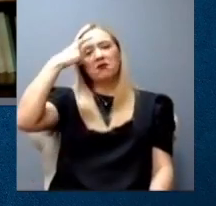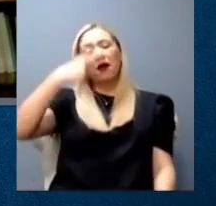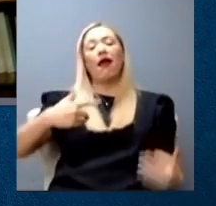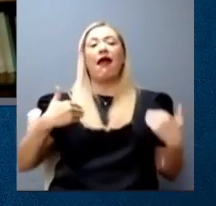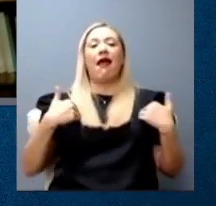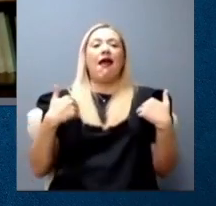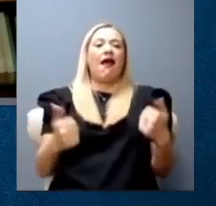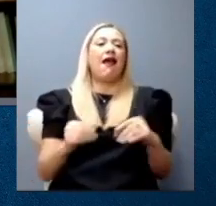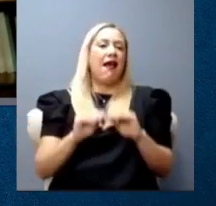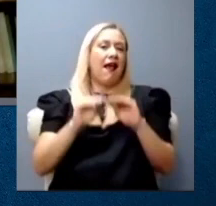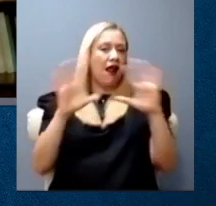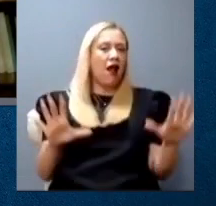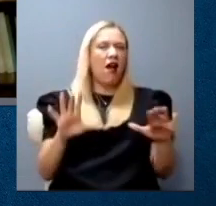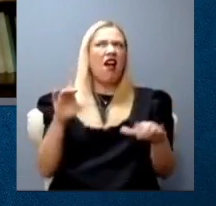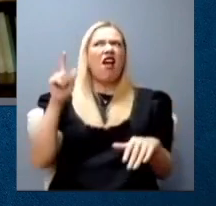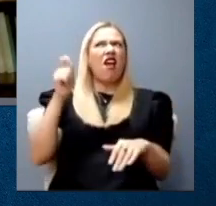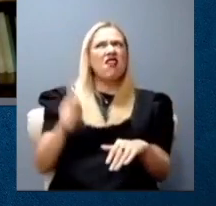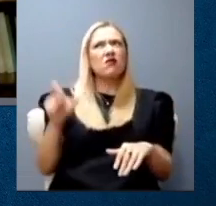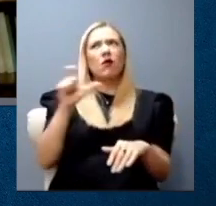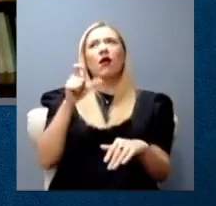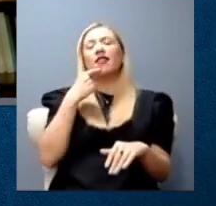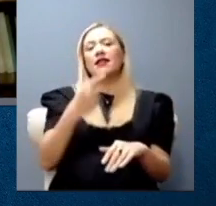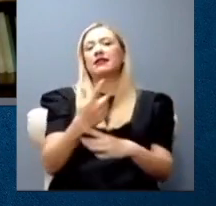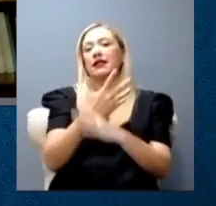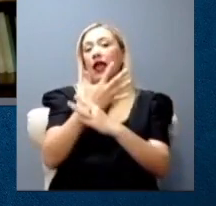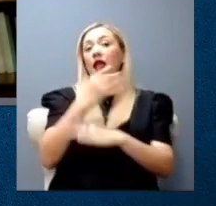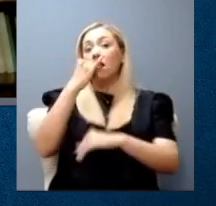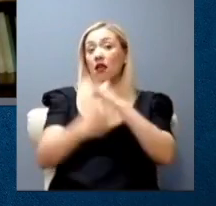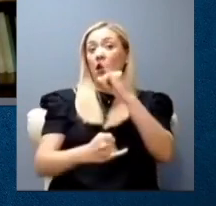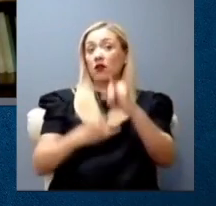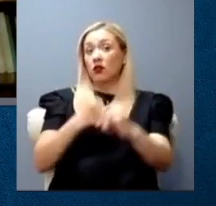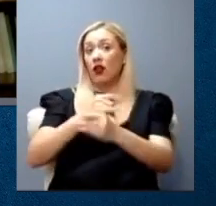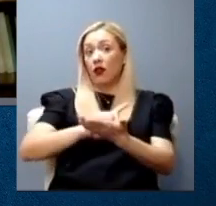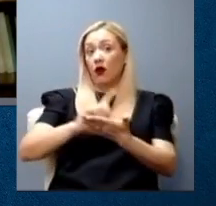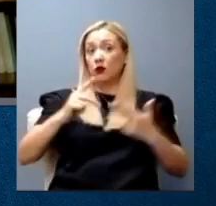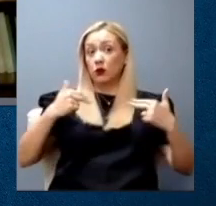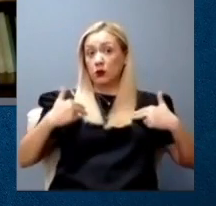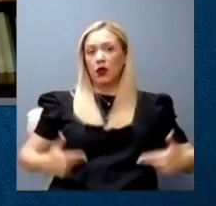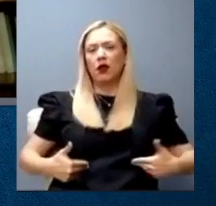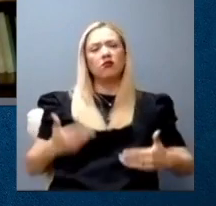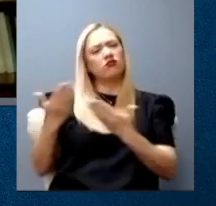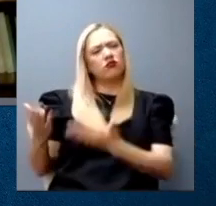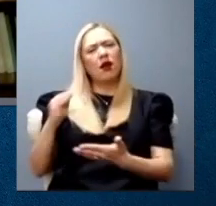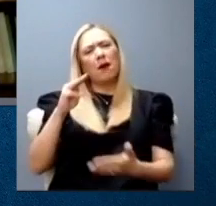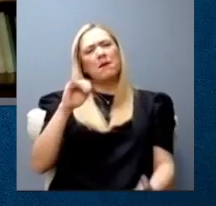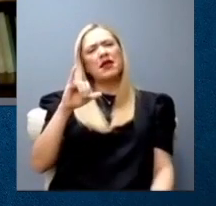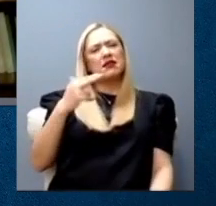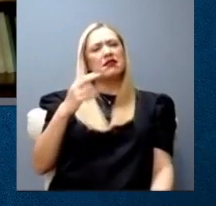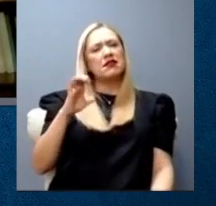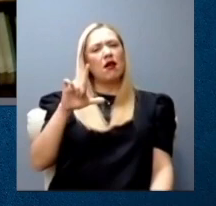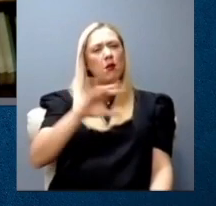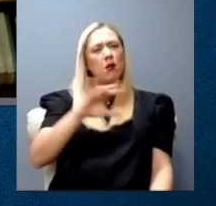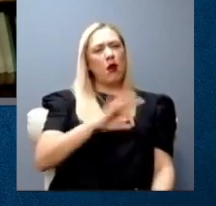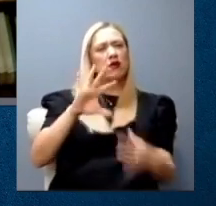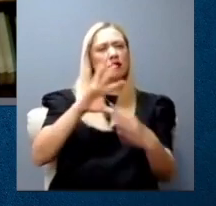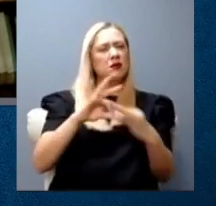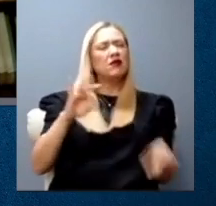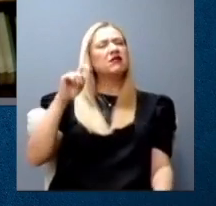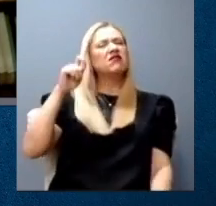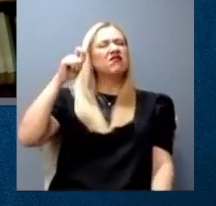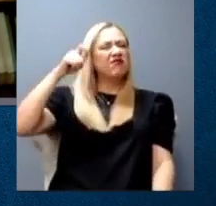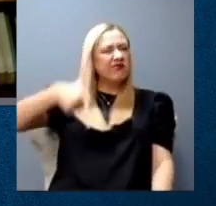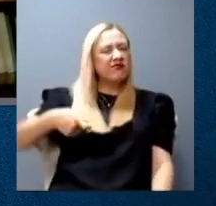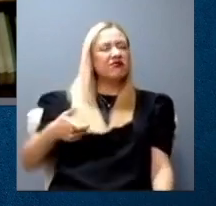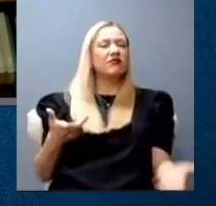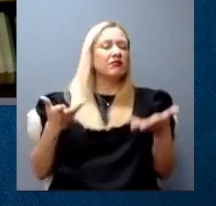hablamos cuando hablamos de la internacionalización de los derechos humanos. Michelle, ¿nos pudieras dar una primera aproximación de qué estamos